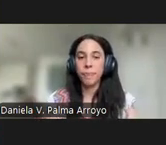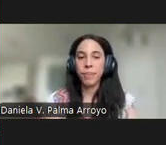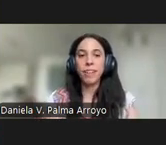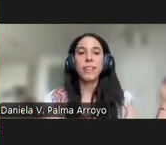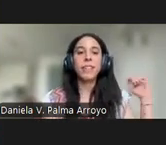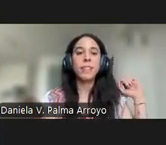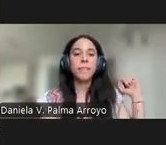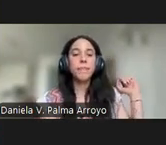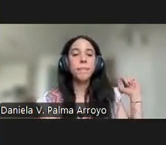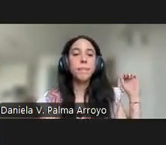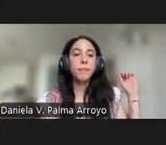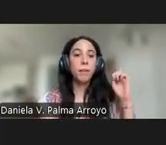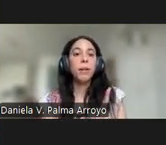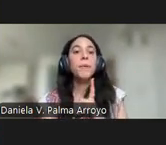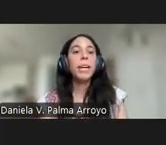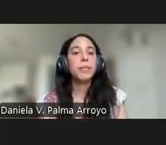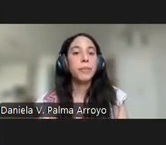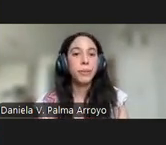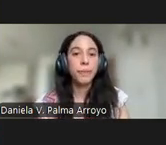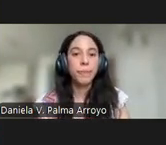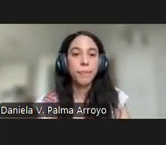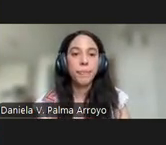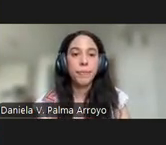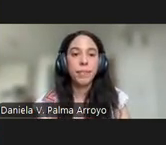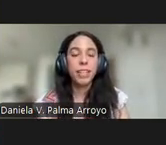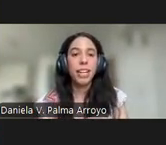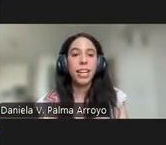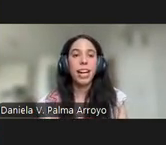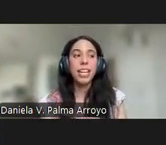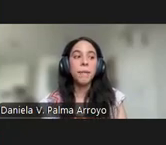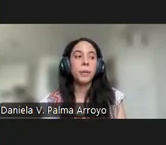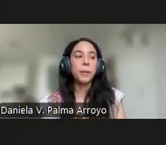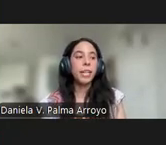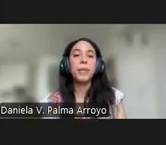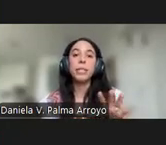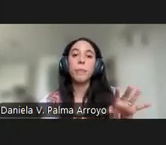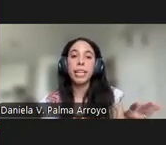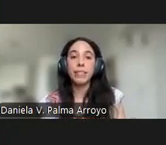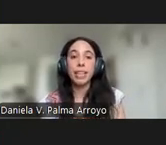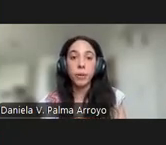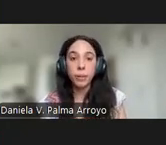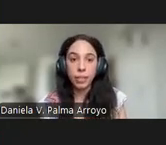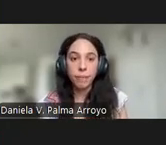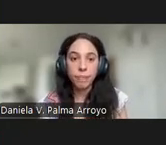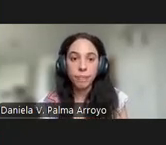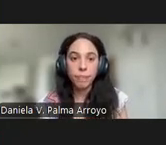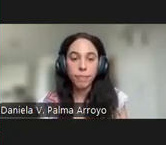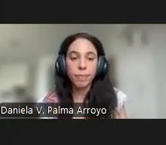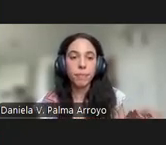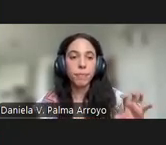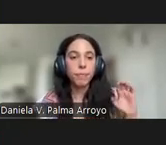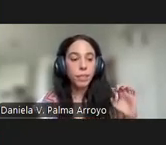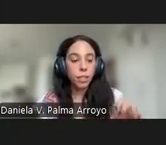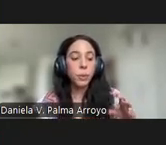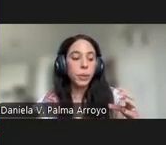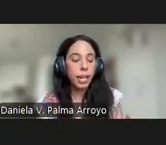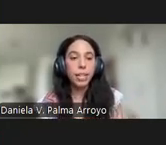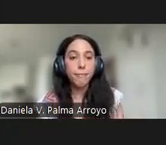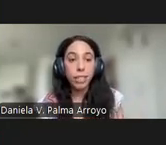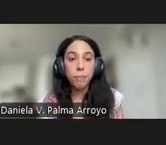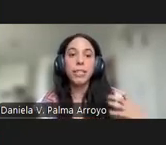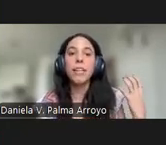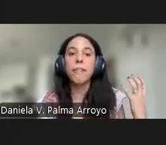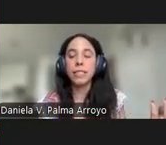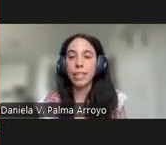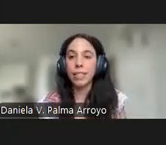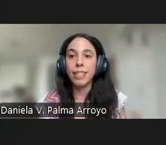1. Luego lugar 2. Ahí van a ubicar una experiencia de goce. Un lugar